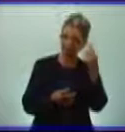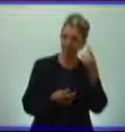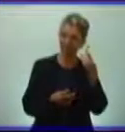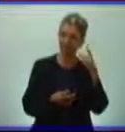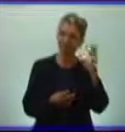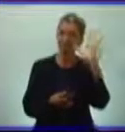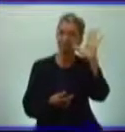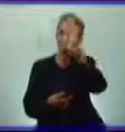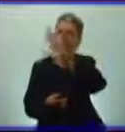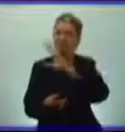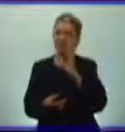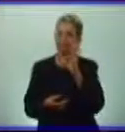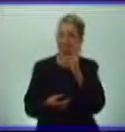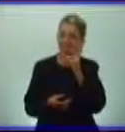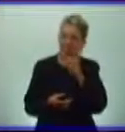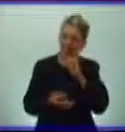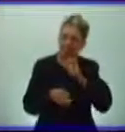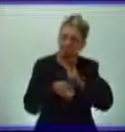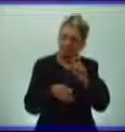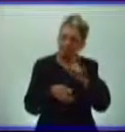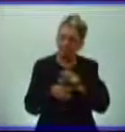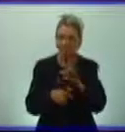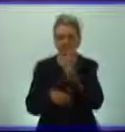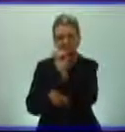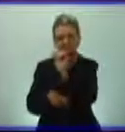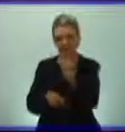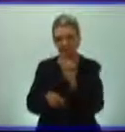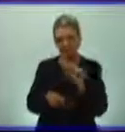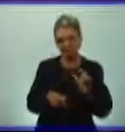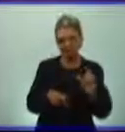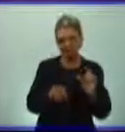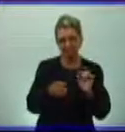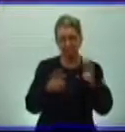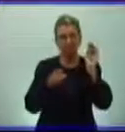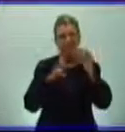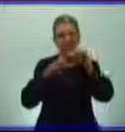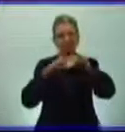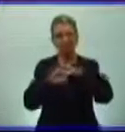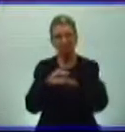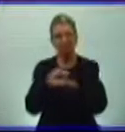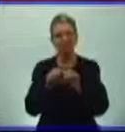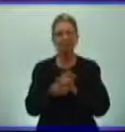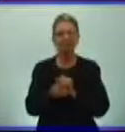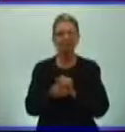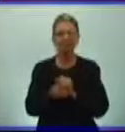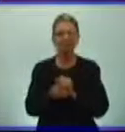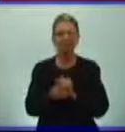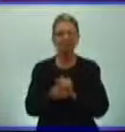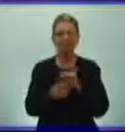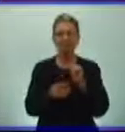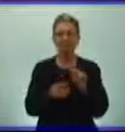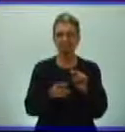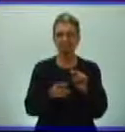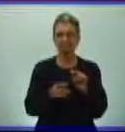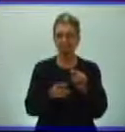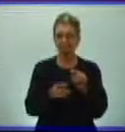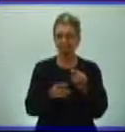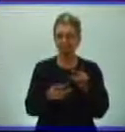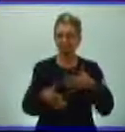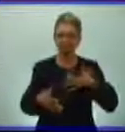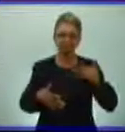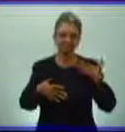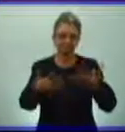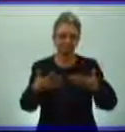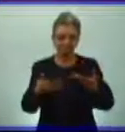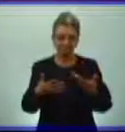en los campos, como los ríos, las cuevas. Estos paisajes son disfrutados por las personas